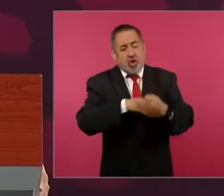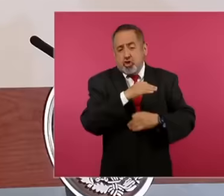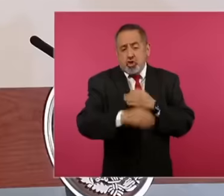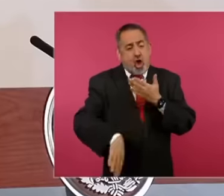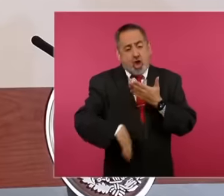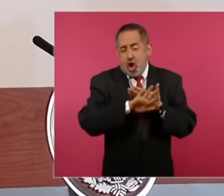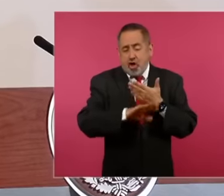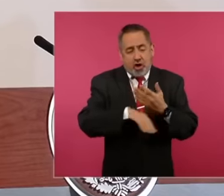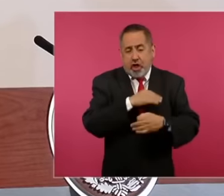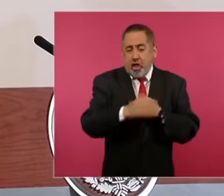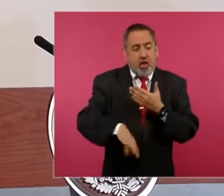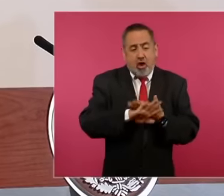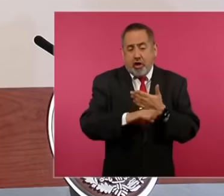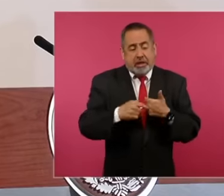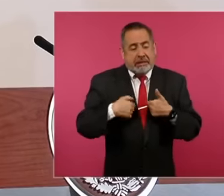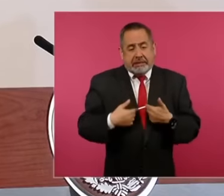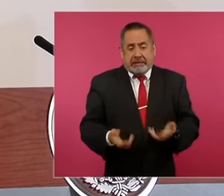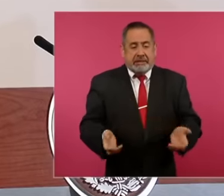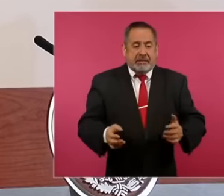Todo.